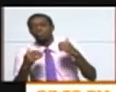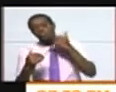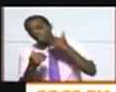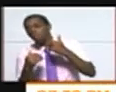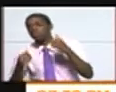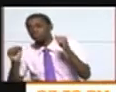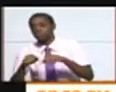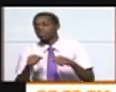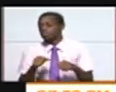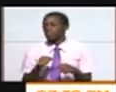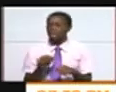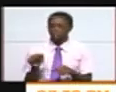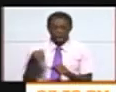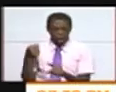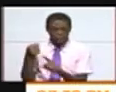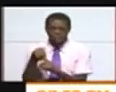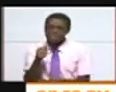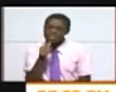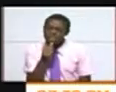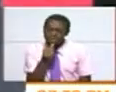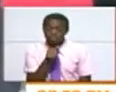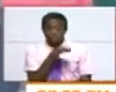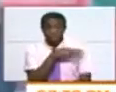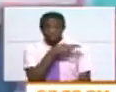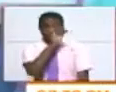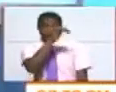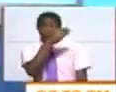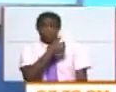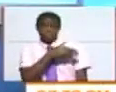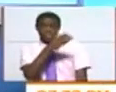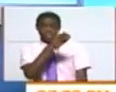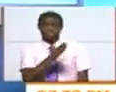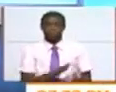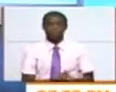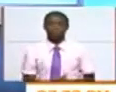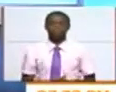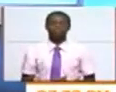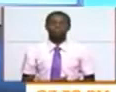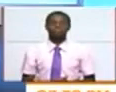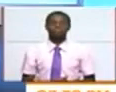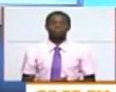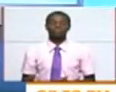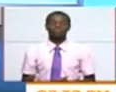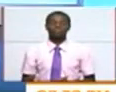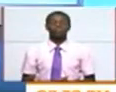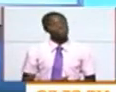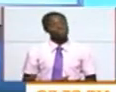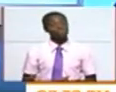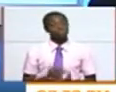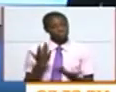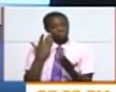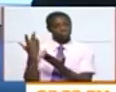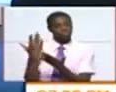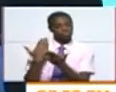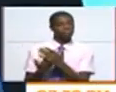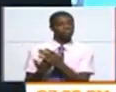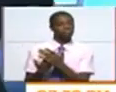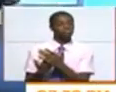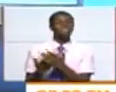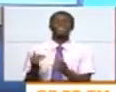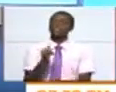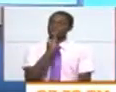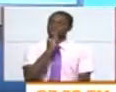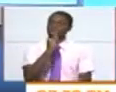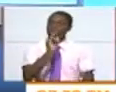señora me puso. ¿Quién te golpeó? La señora. Para que el pueblo... Ahí está. Hago esta denuncia